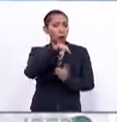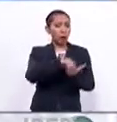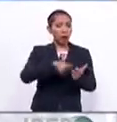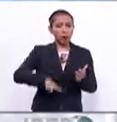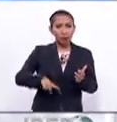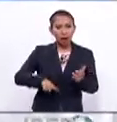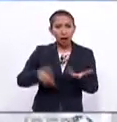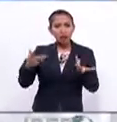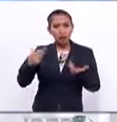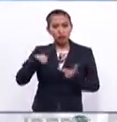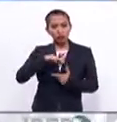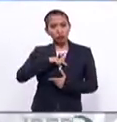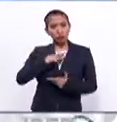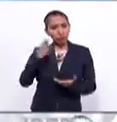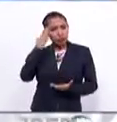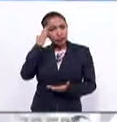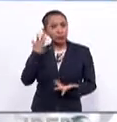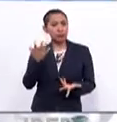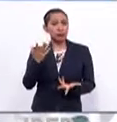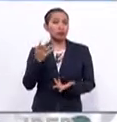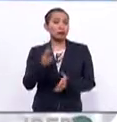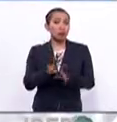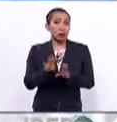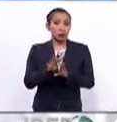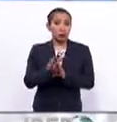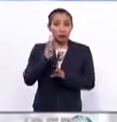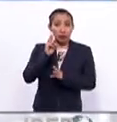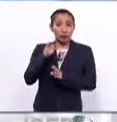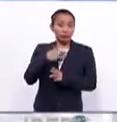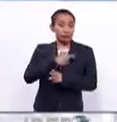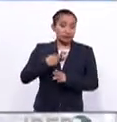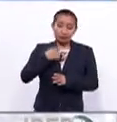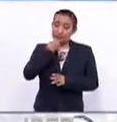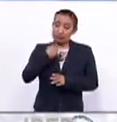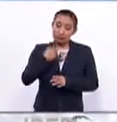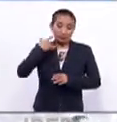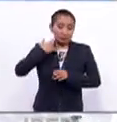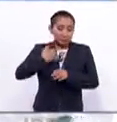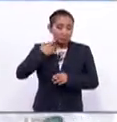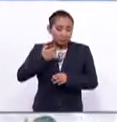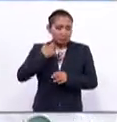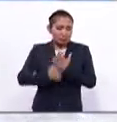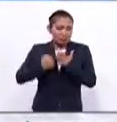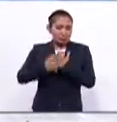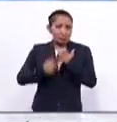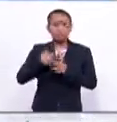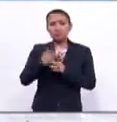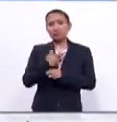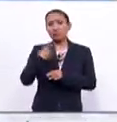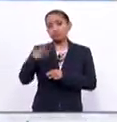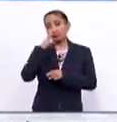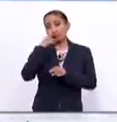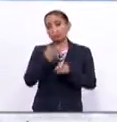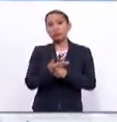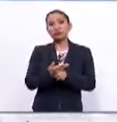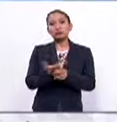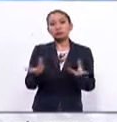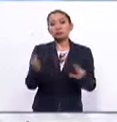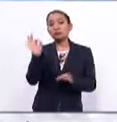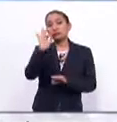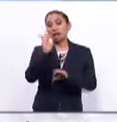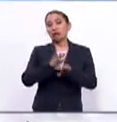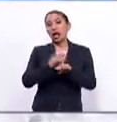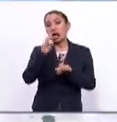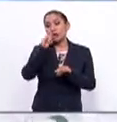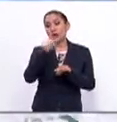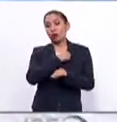de ejercer nuestro liderazgo. Y como hemos tenido que luchar para que eso ocurra, pues yo creo que la responsabilidad quizá es